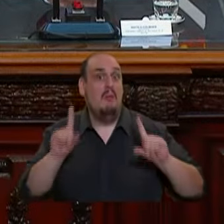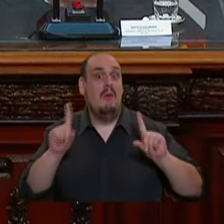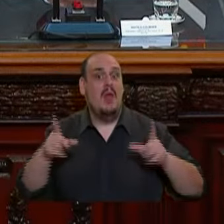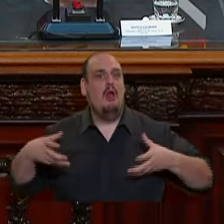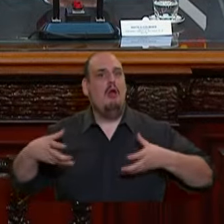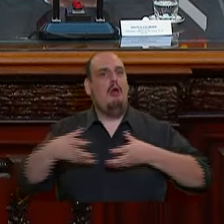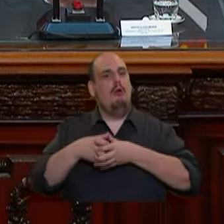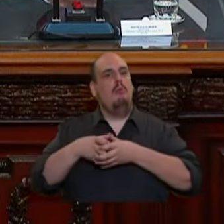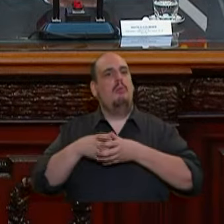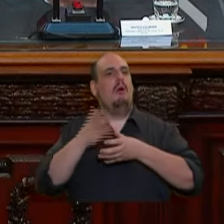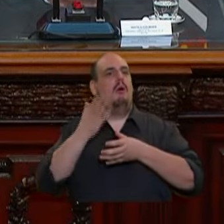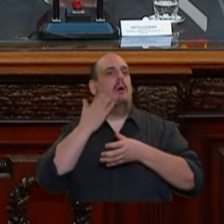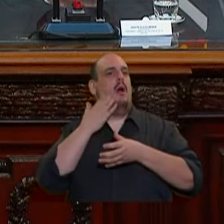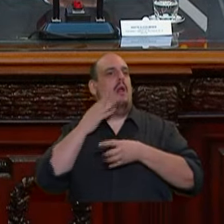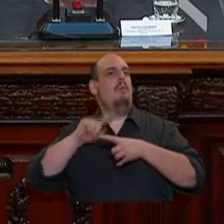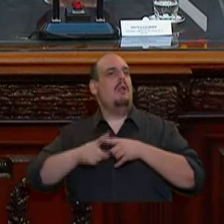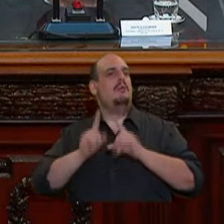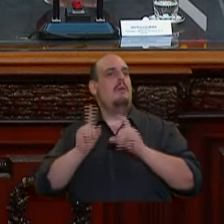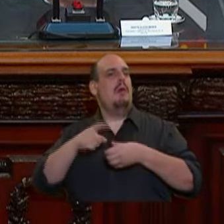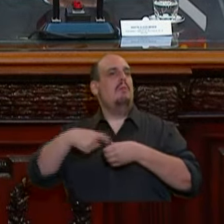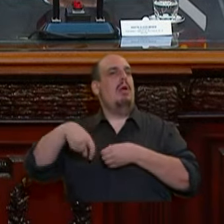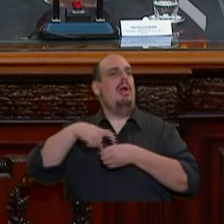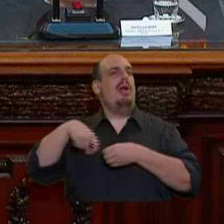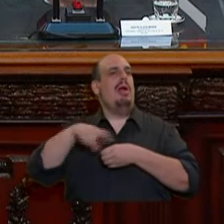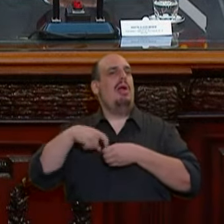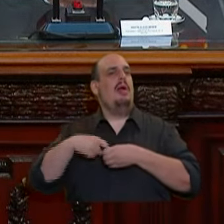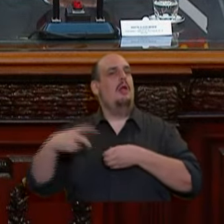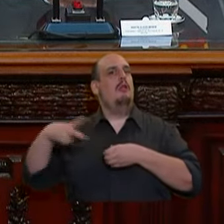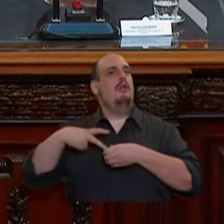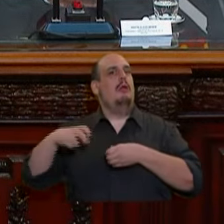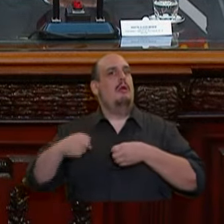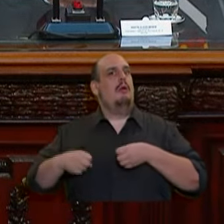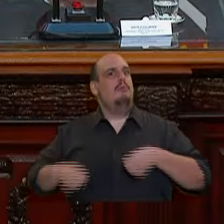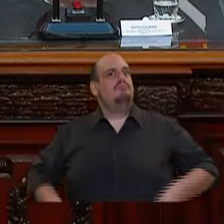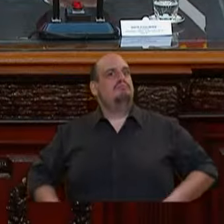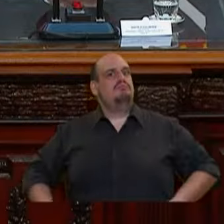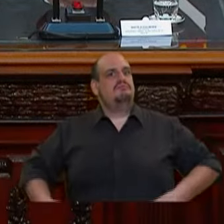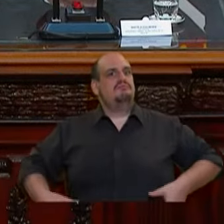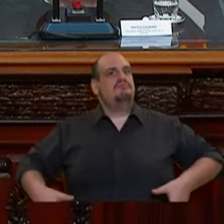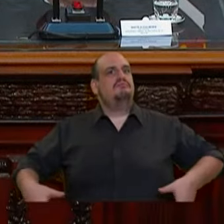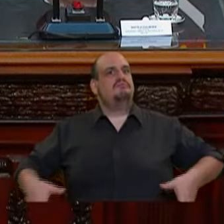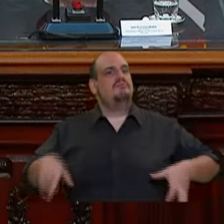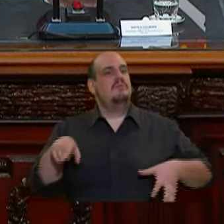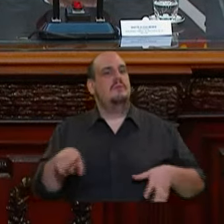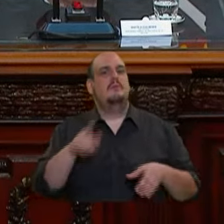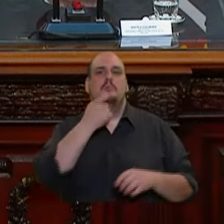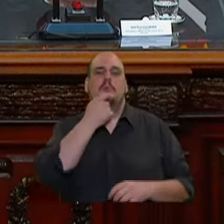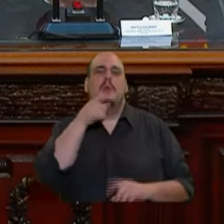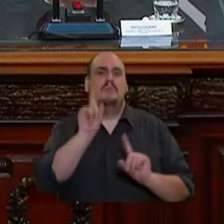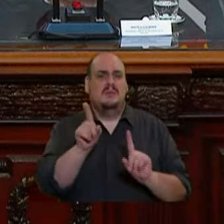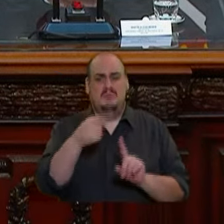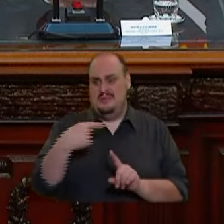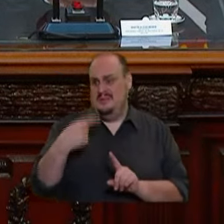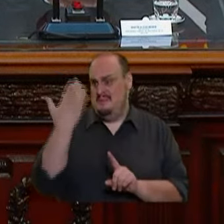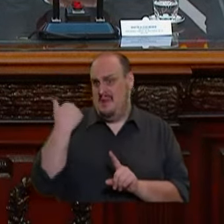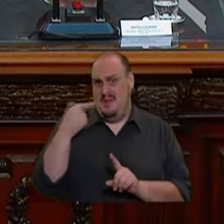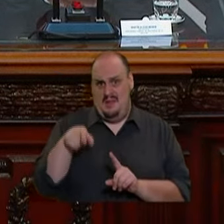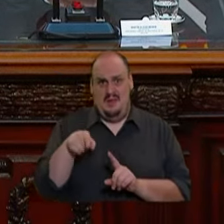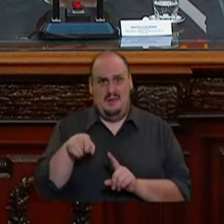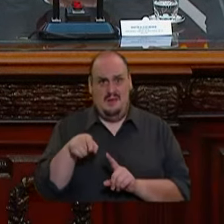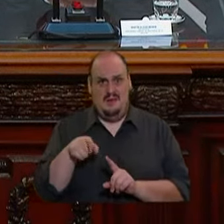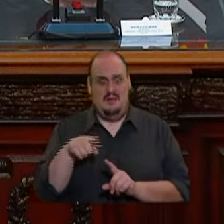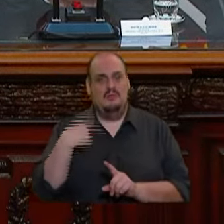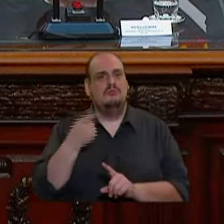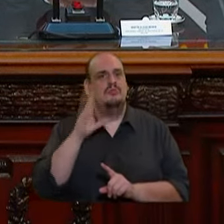que vive como si fueran monarcas, que llega a absurdos obscenos de impunidad, como por ejemplo el que vivimos esta semana, cuando